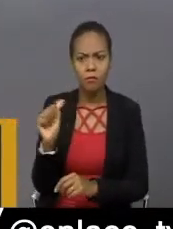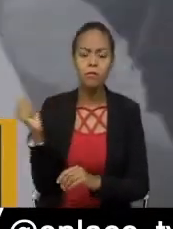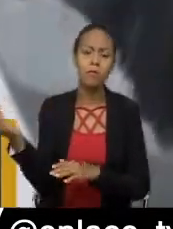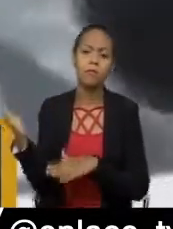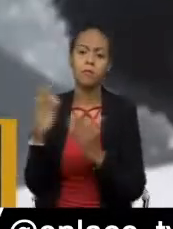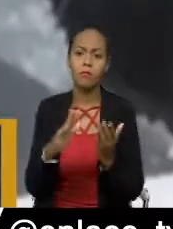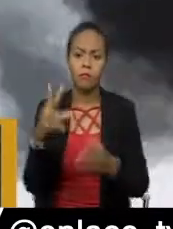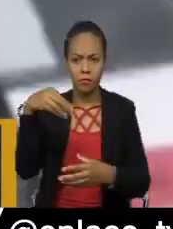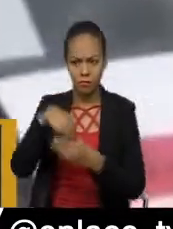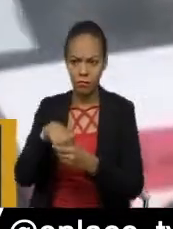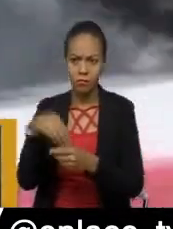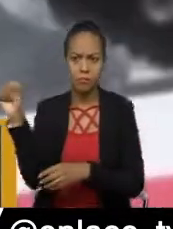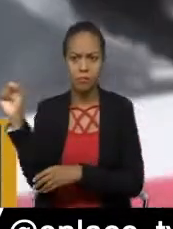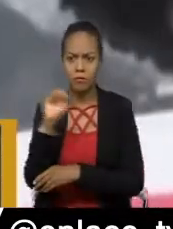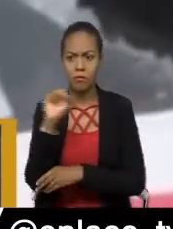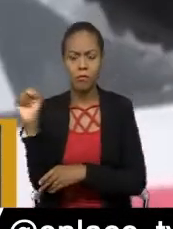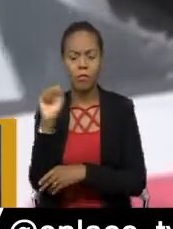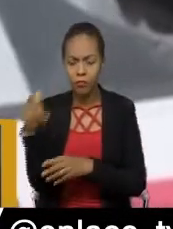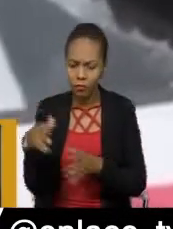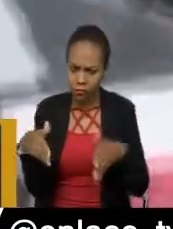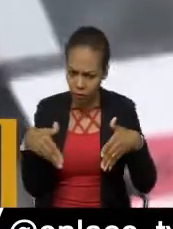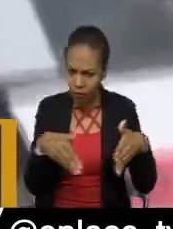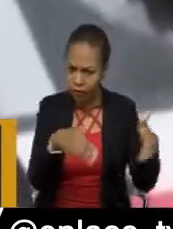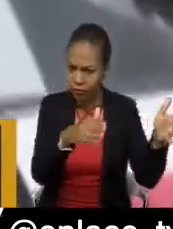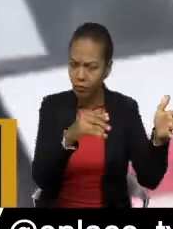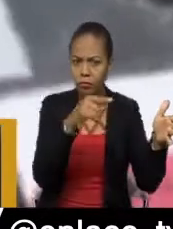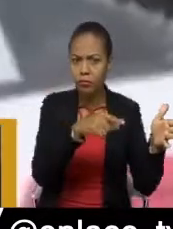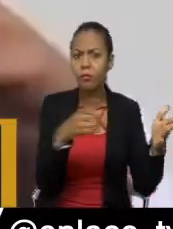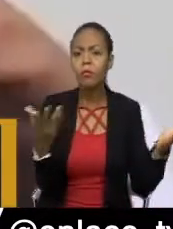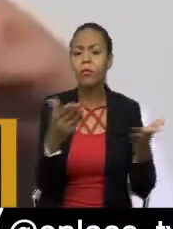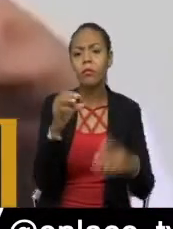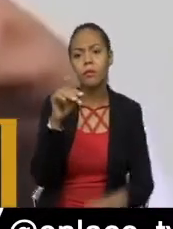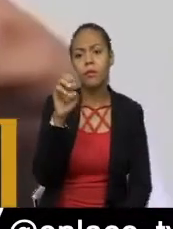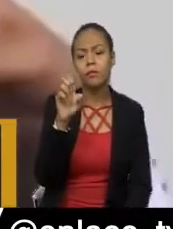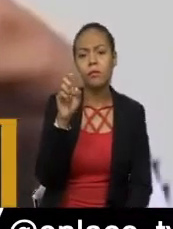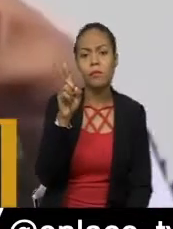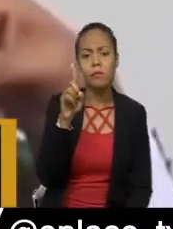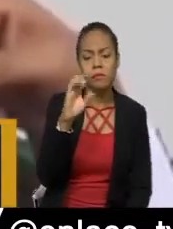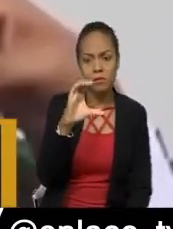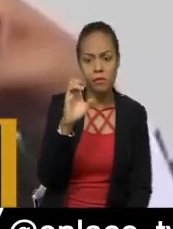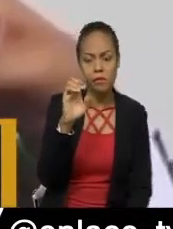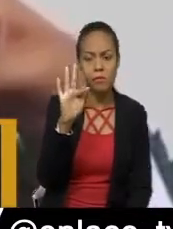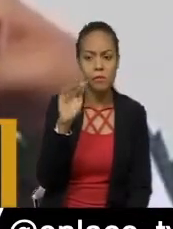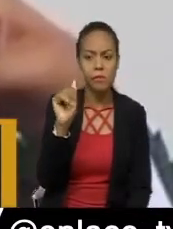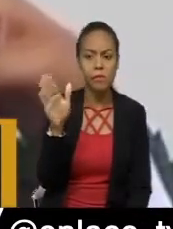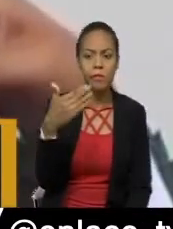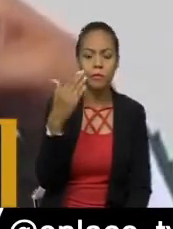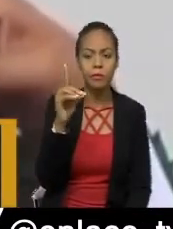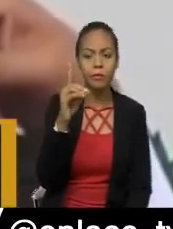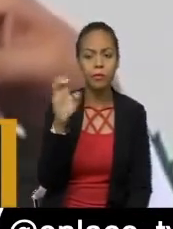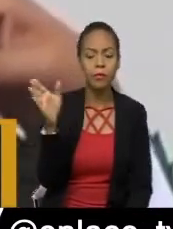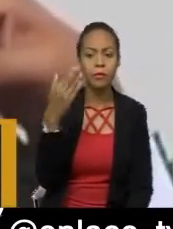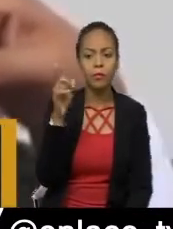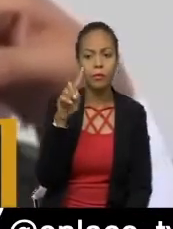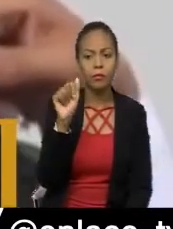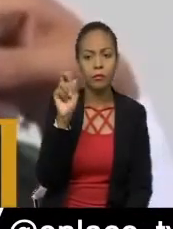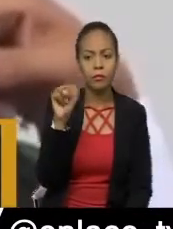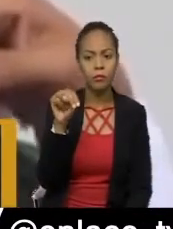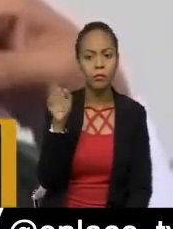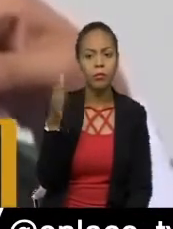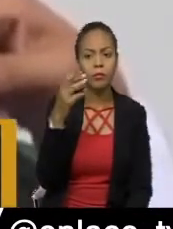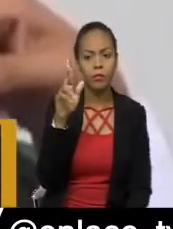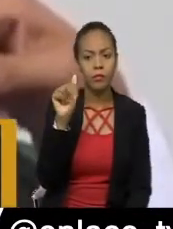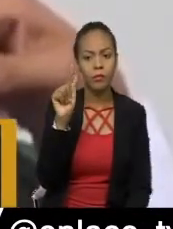de un vehículo en la vía que conduce a la población de la Meseta de San Rafael. Encontramos a la señora dentro del vehículo. Ella